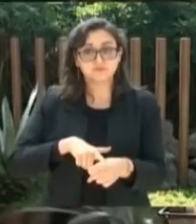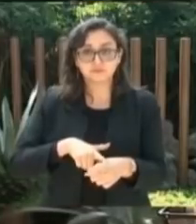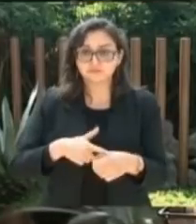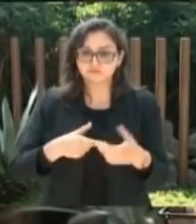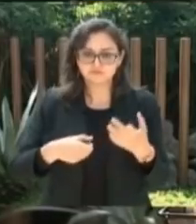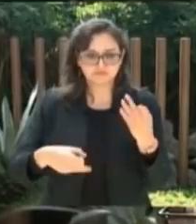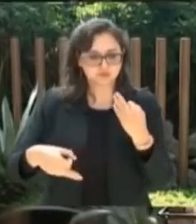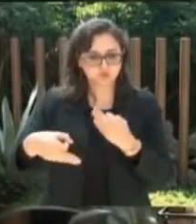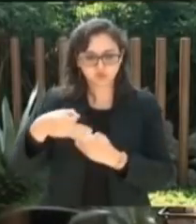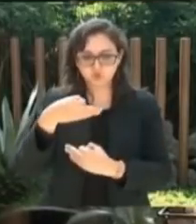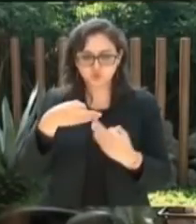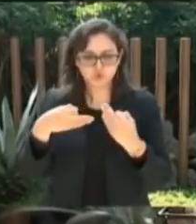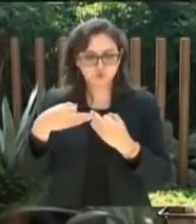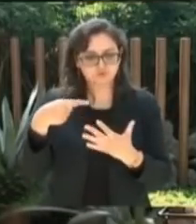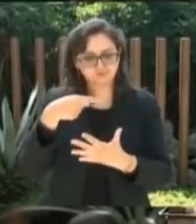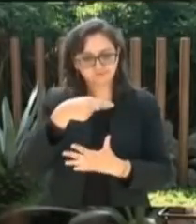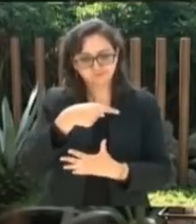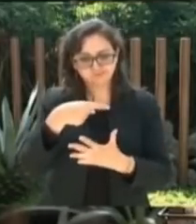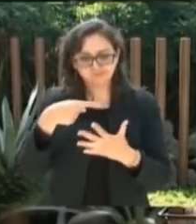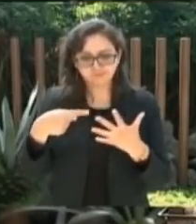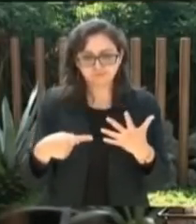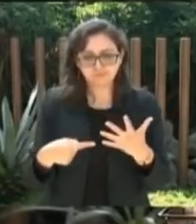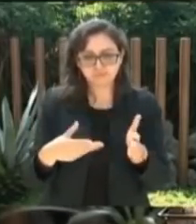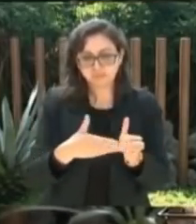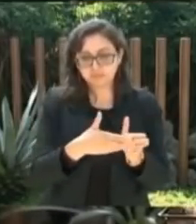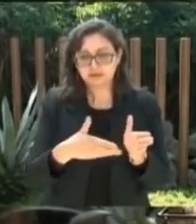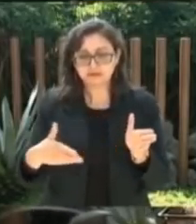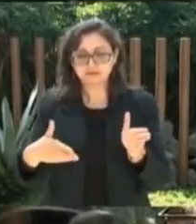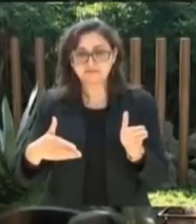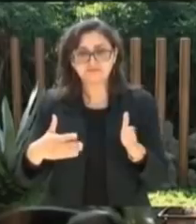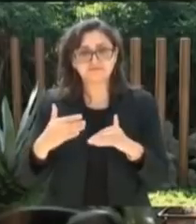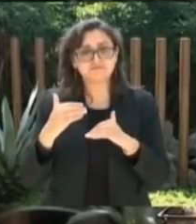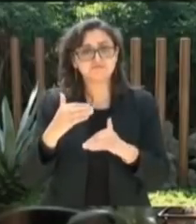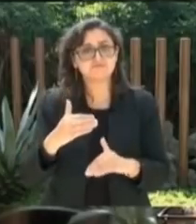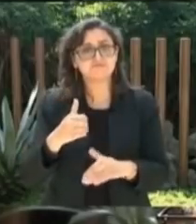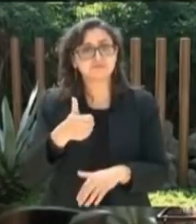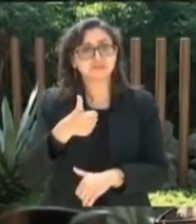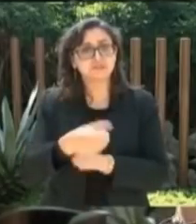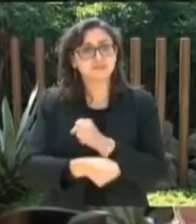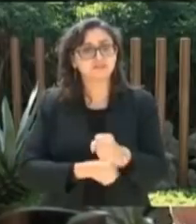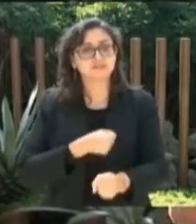y todo esto en 6 años.